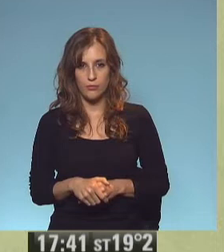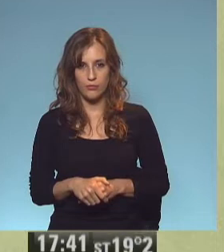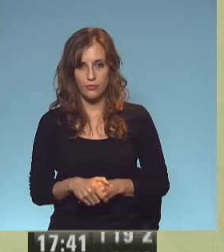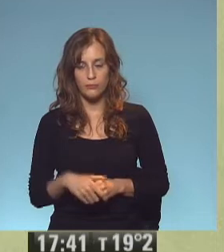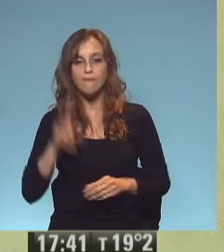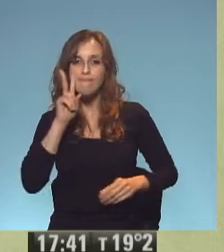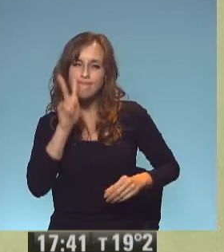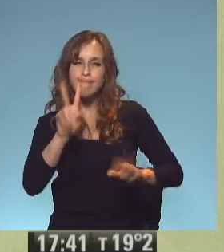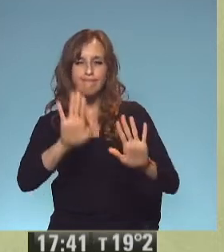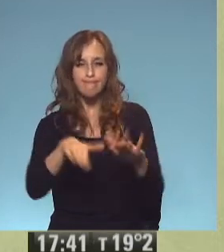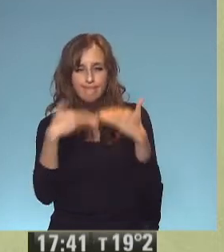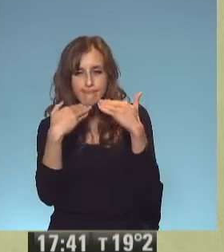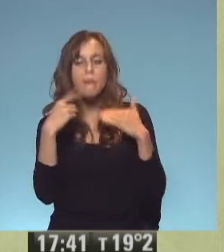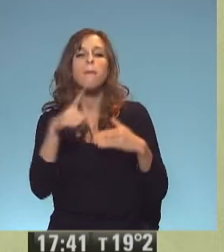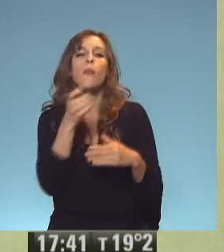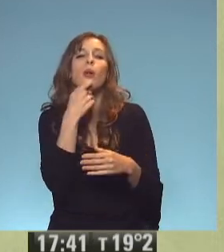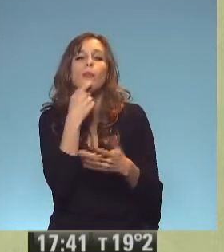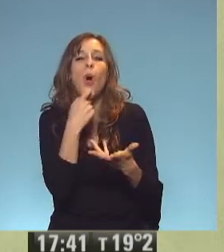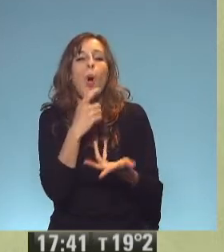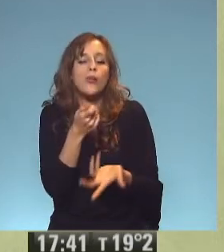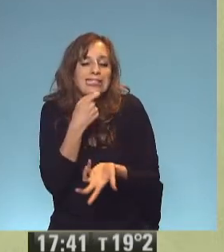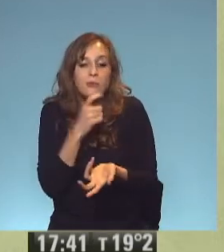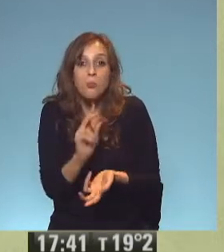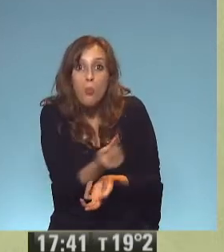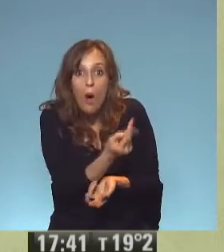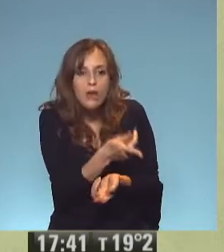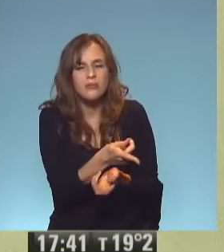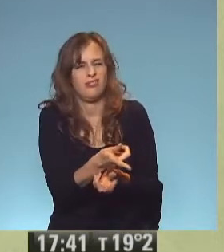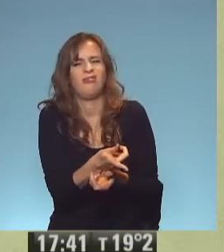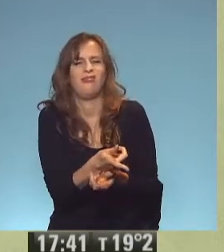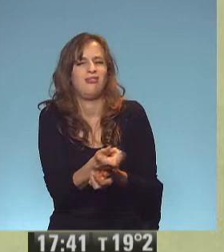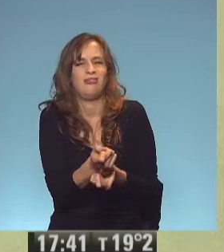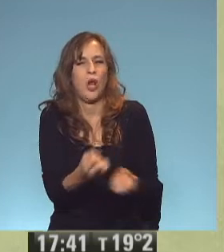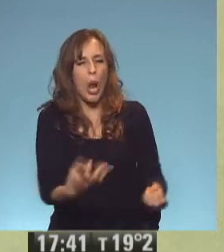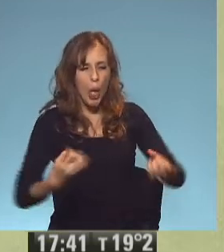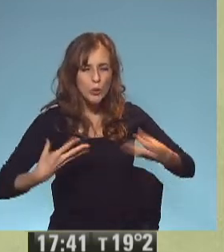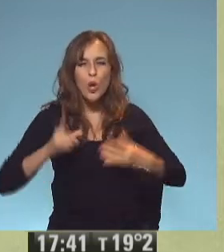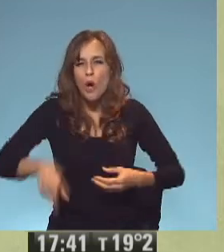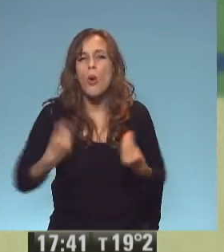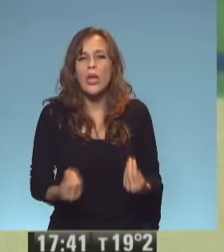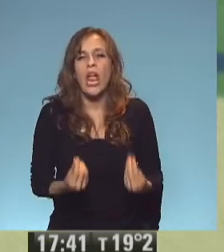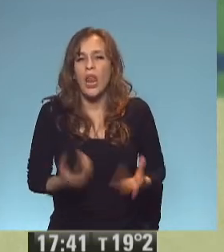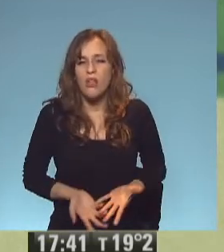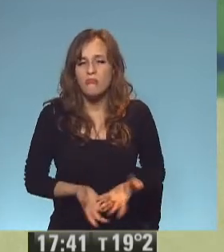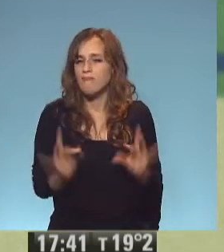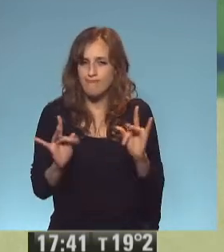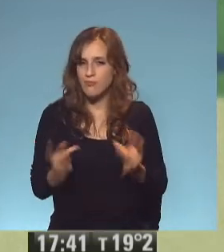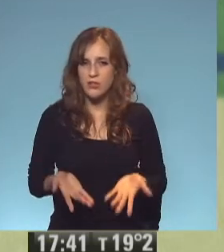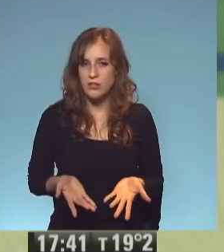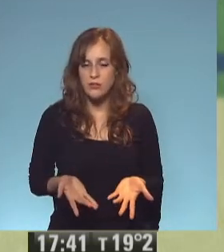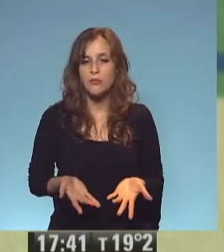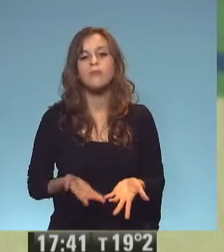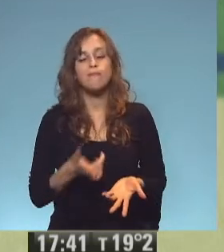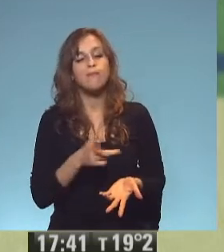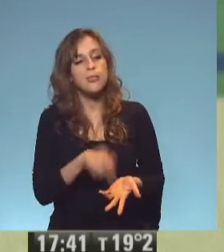Pero los restos vivos sobre el suelo pueden volar y moverse. Las luces iban para todos lados.